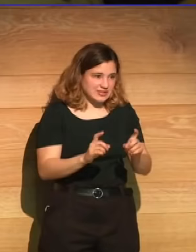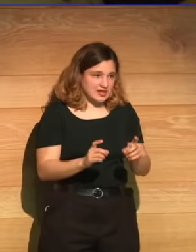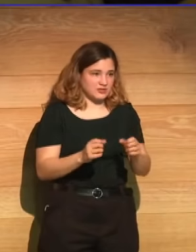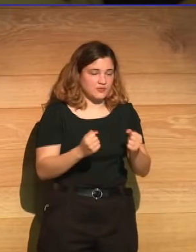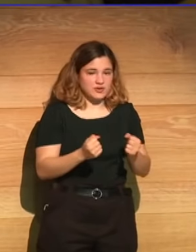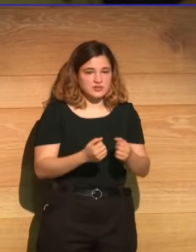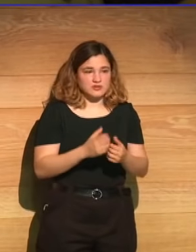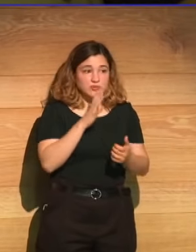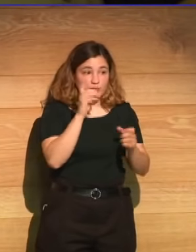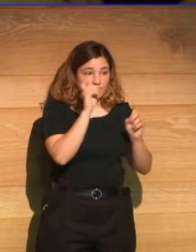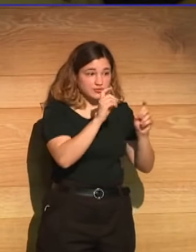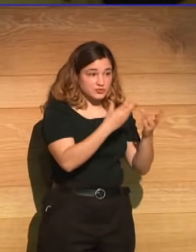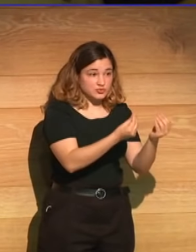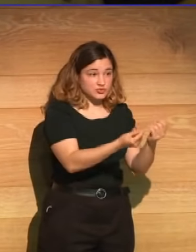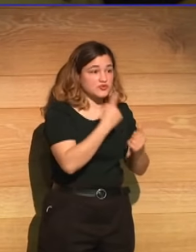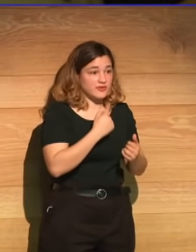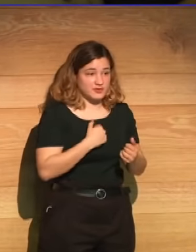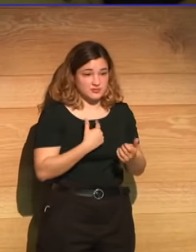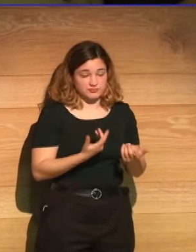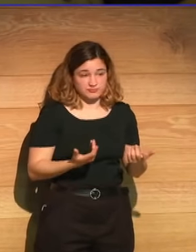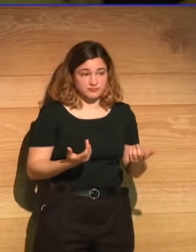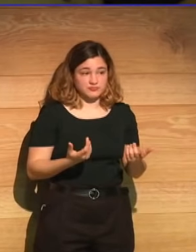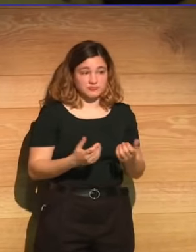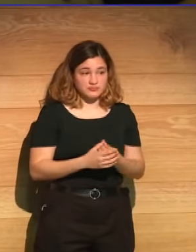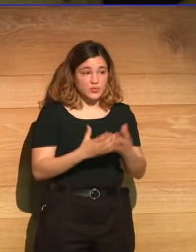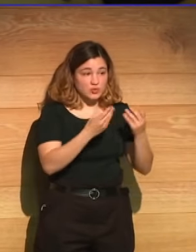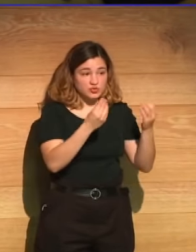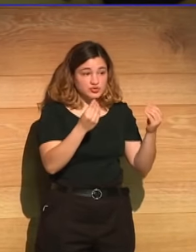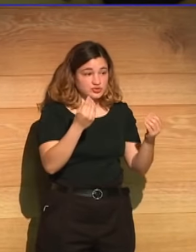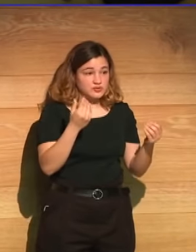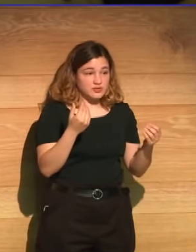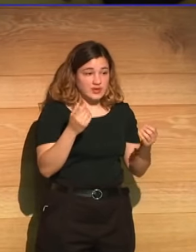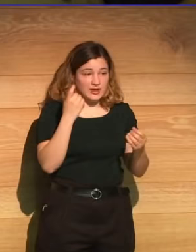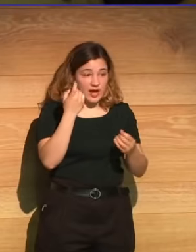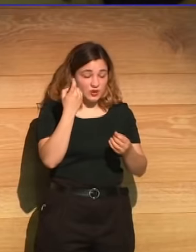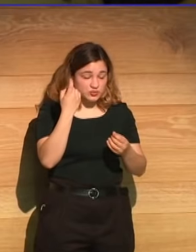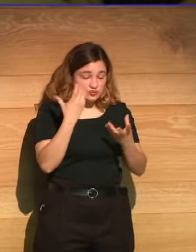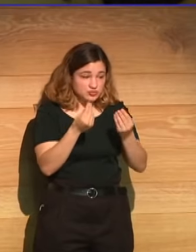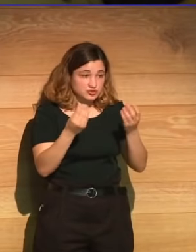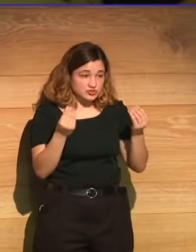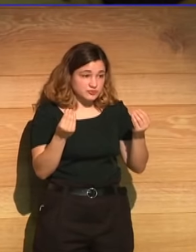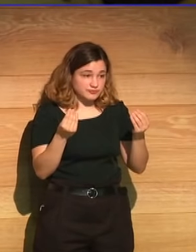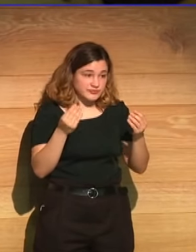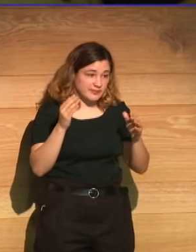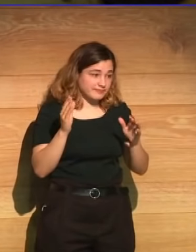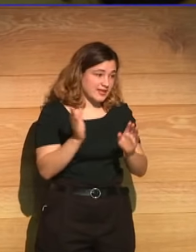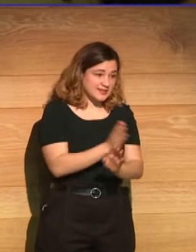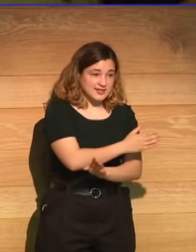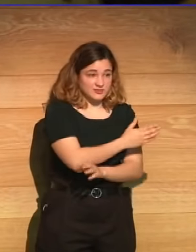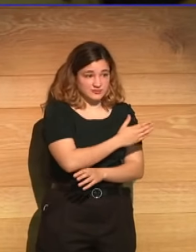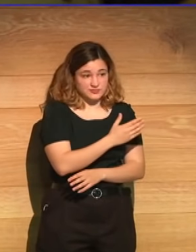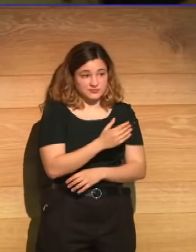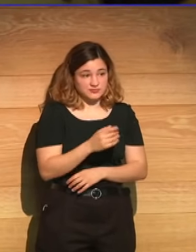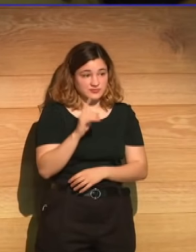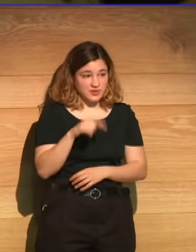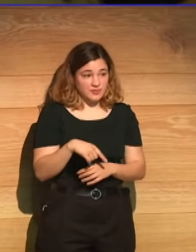¿no? Vienen los que vienen, muchos se han quedado atrás y los que vienen con, bueno, pues con